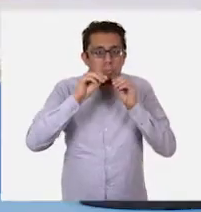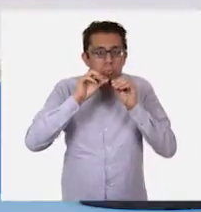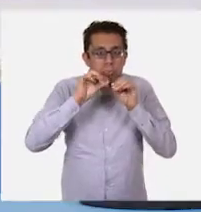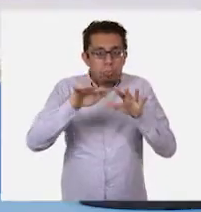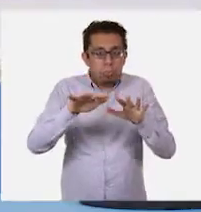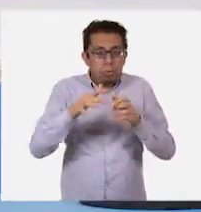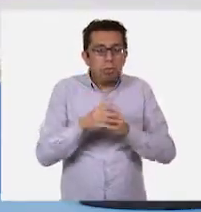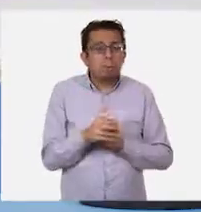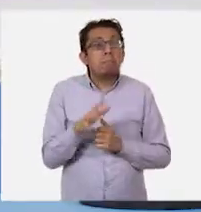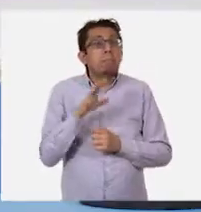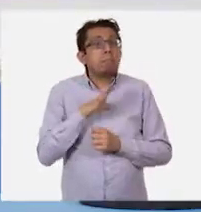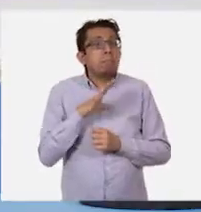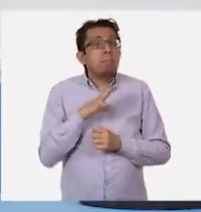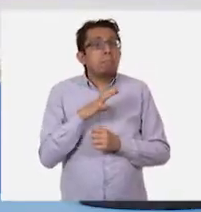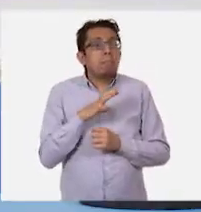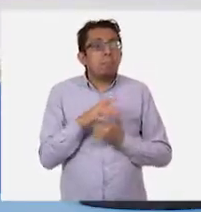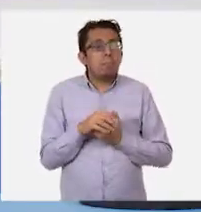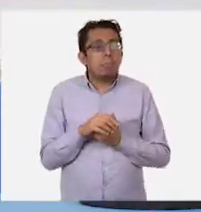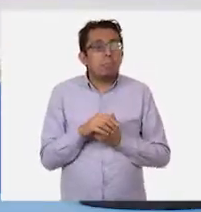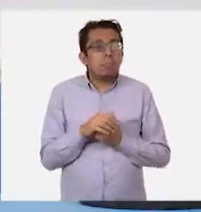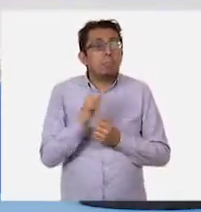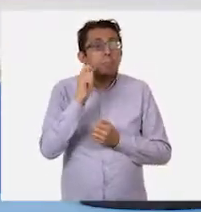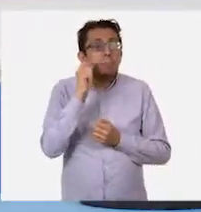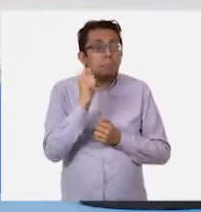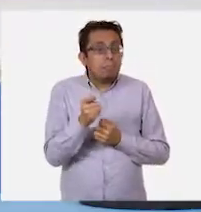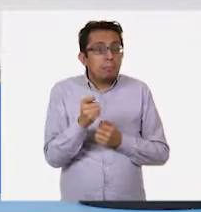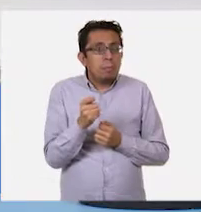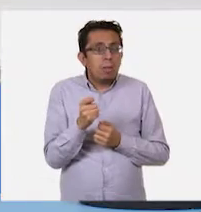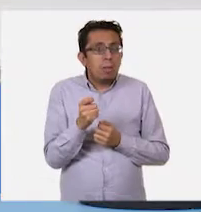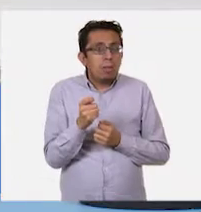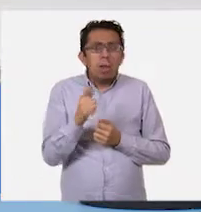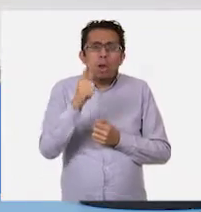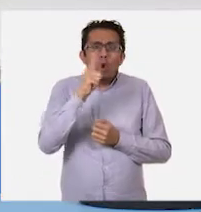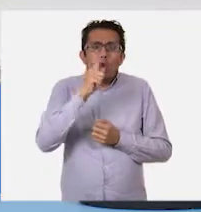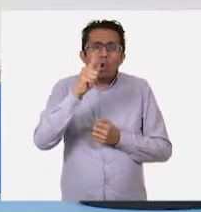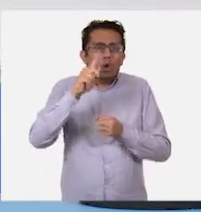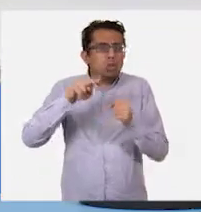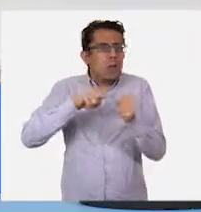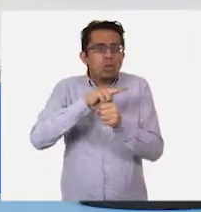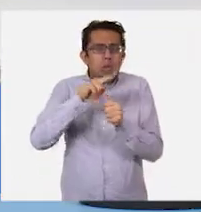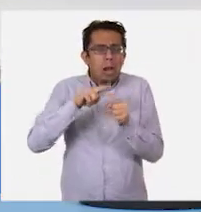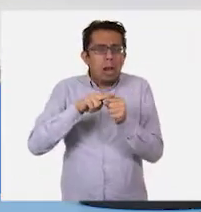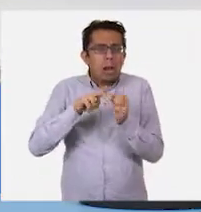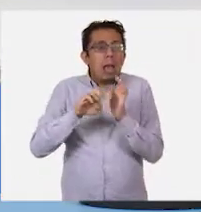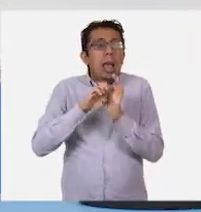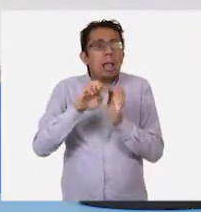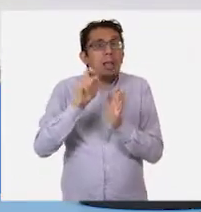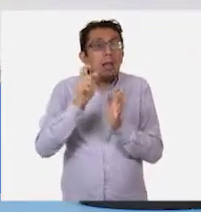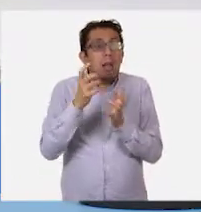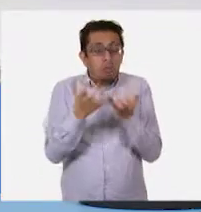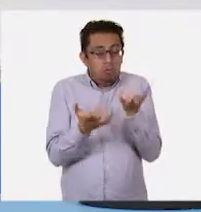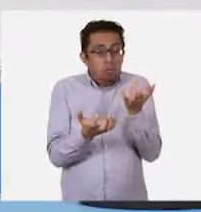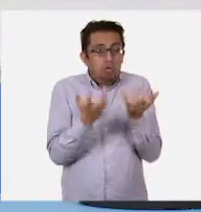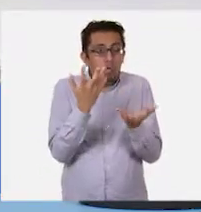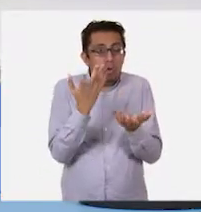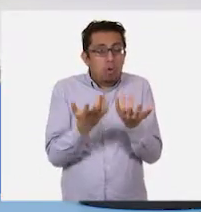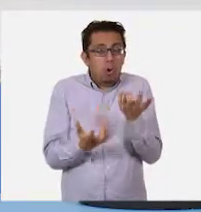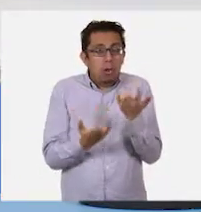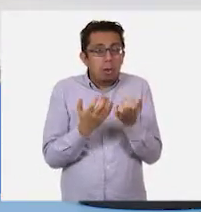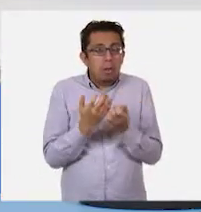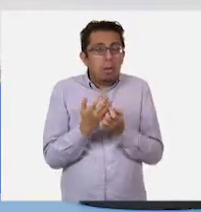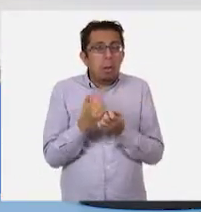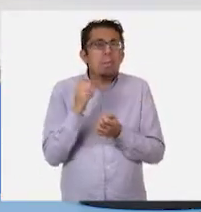luego, maestro! Son la fuente de luz natural, como el fuego y mi amigo